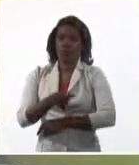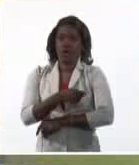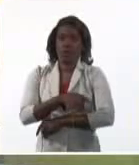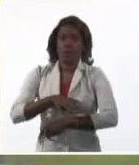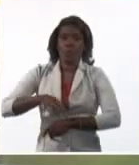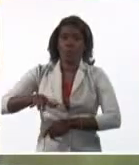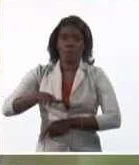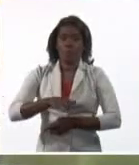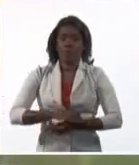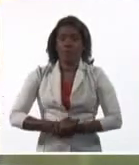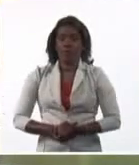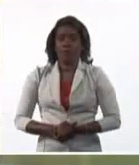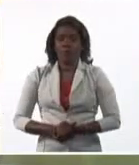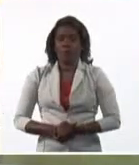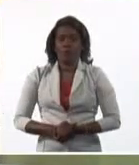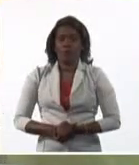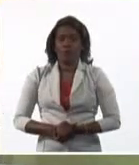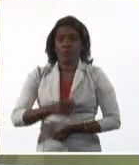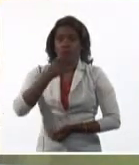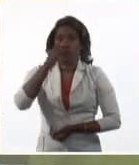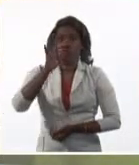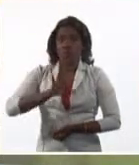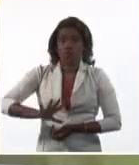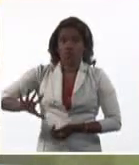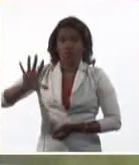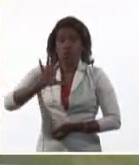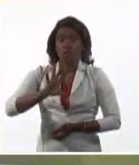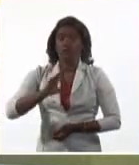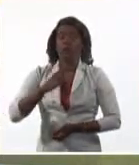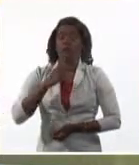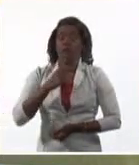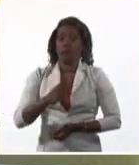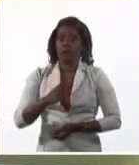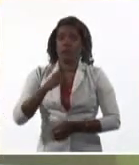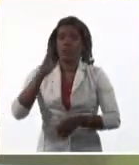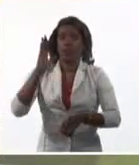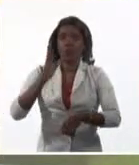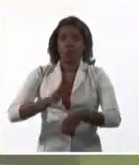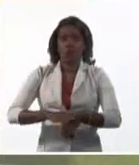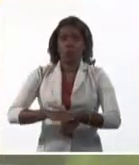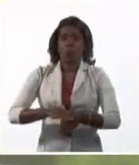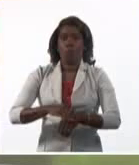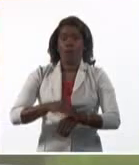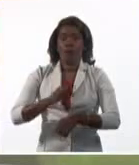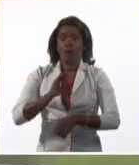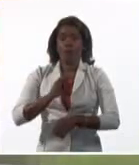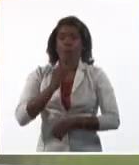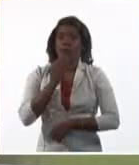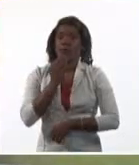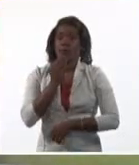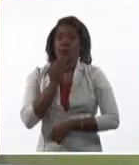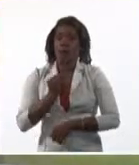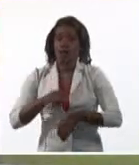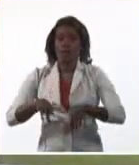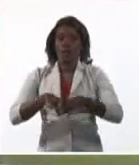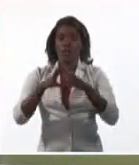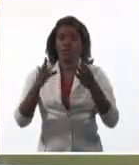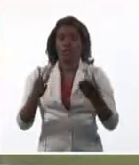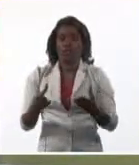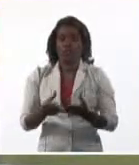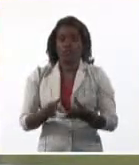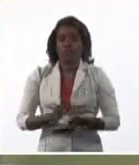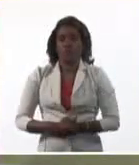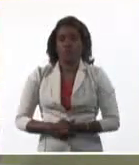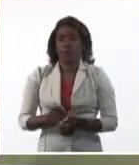Y en este juicio, Sudáfrica denunció los crímenes de guerra cometidos por Israel en la Franja de Gaza. El equipo legal del Estado hebreo intentó blanquear